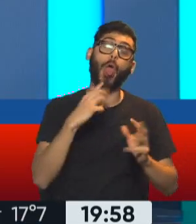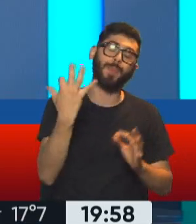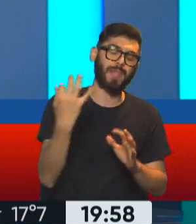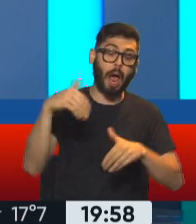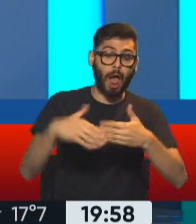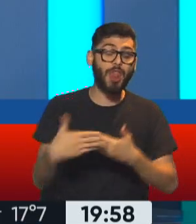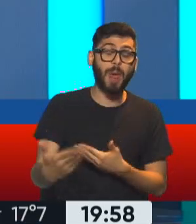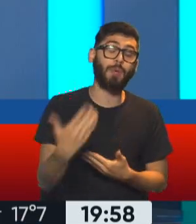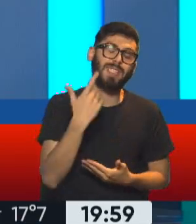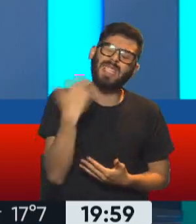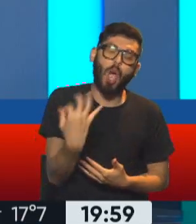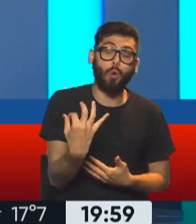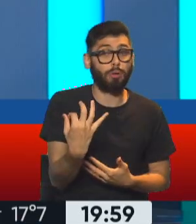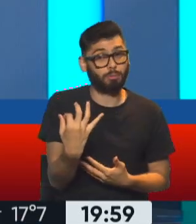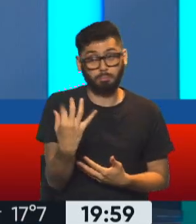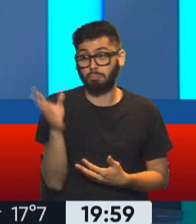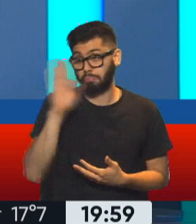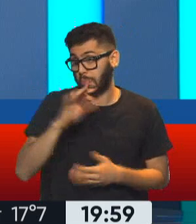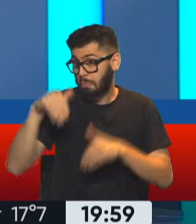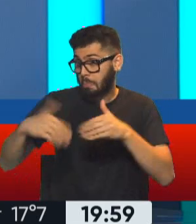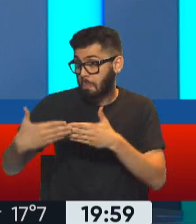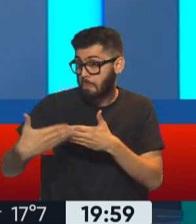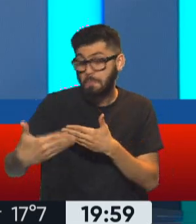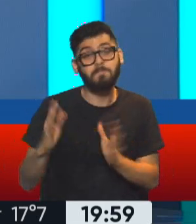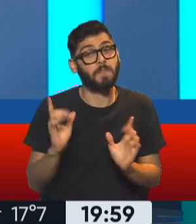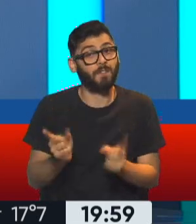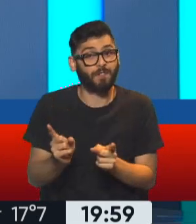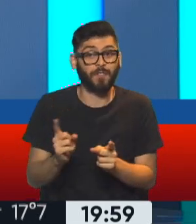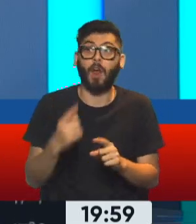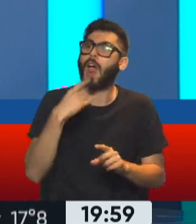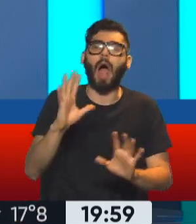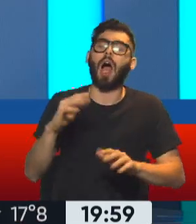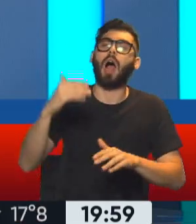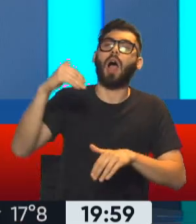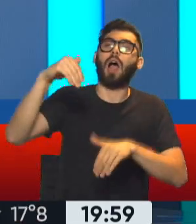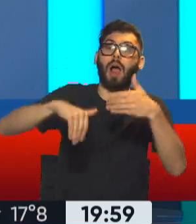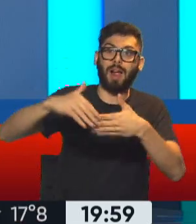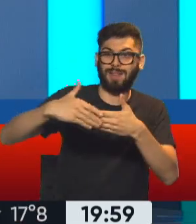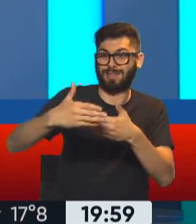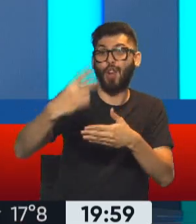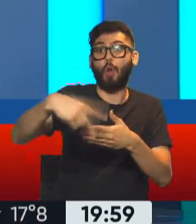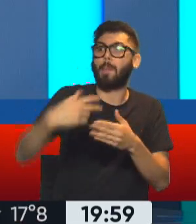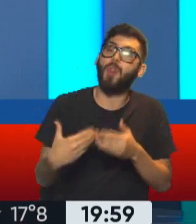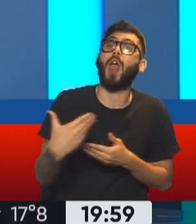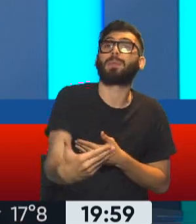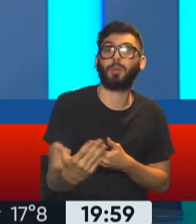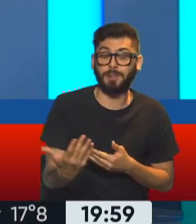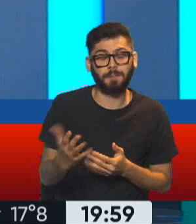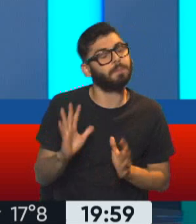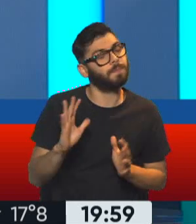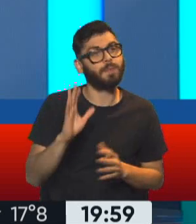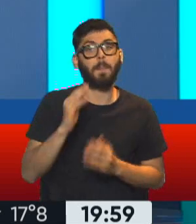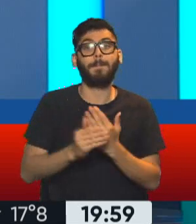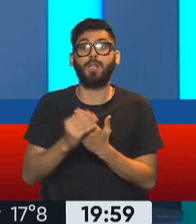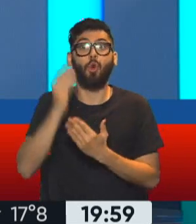de las PASO. Finalmente, bueno, pasaron las primarias y después empezaron a pronosticarla para después de las elecciones de noviembre. Guzmán trata de llevar